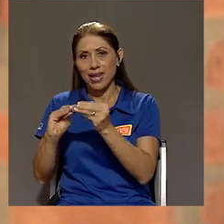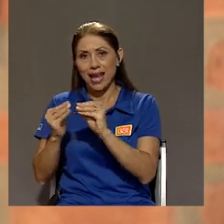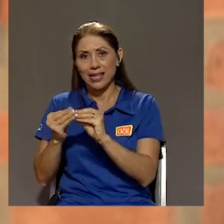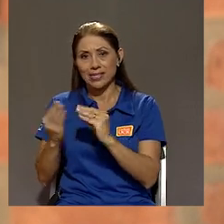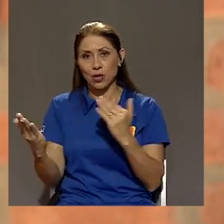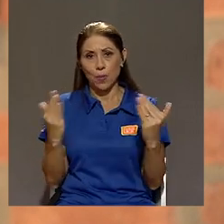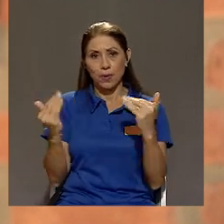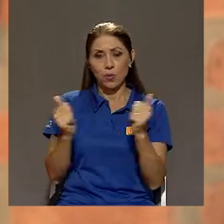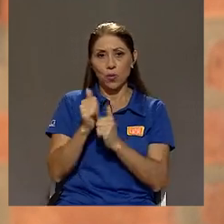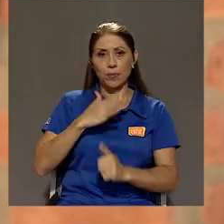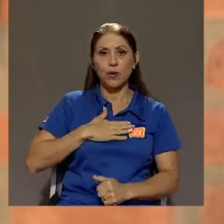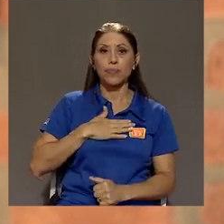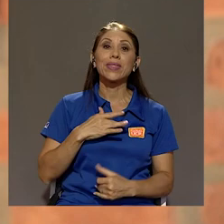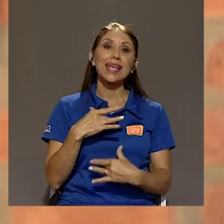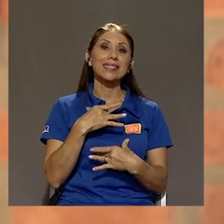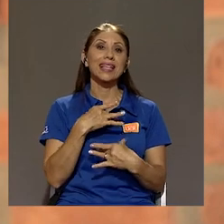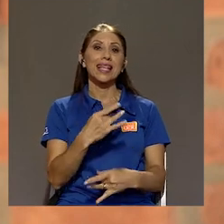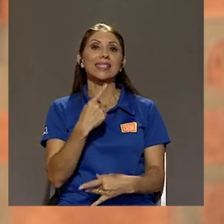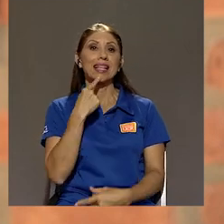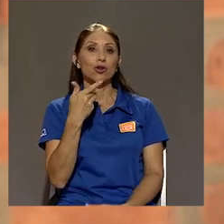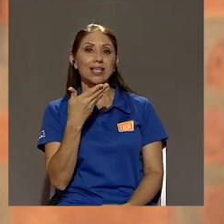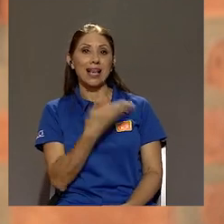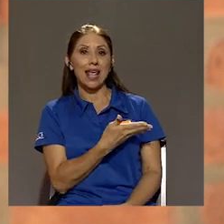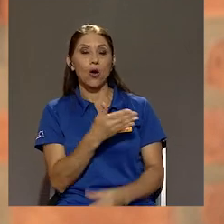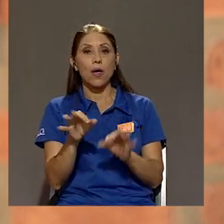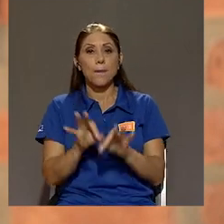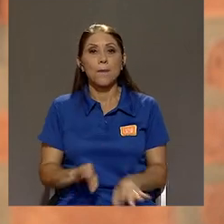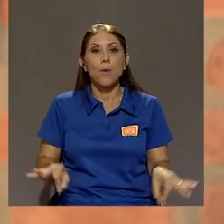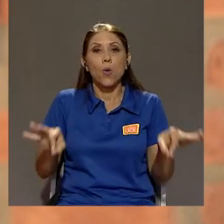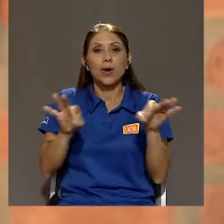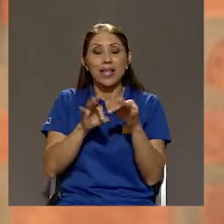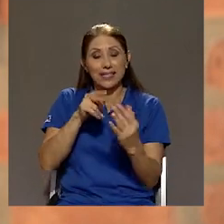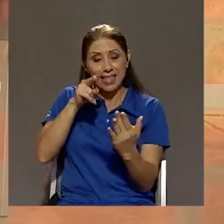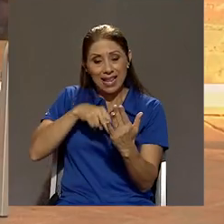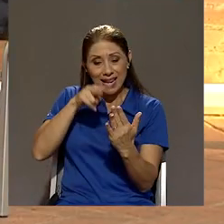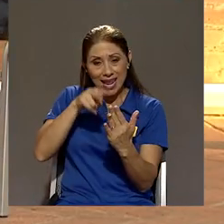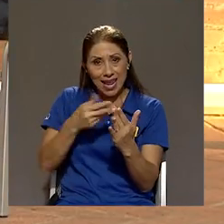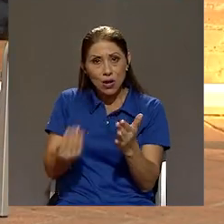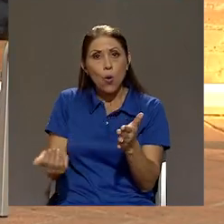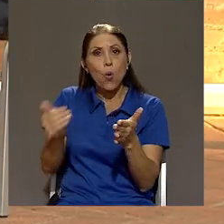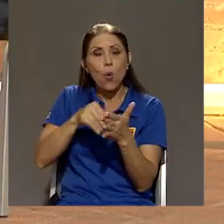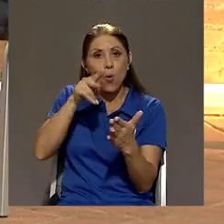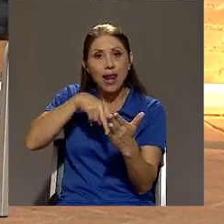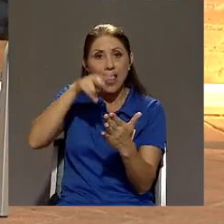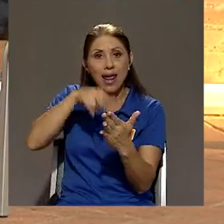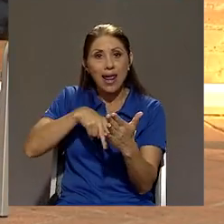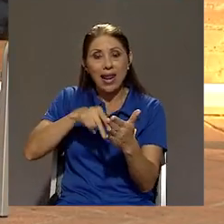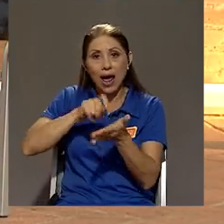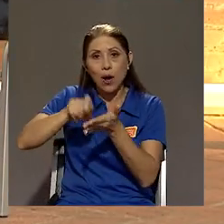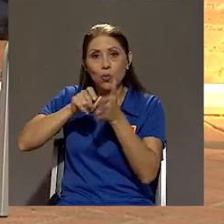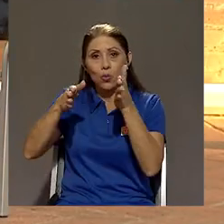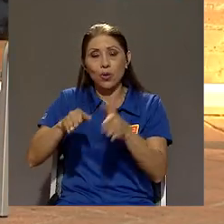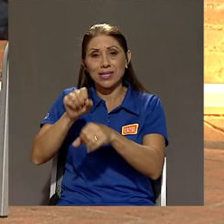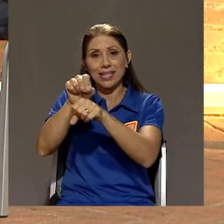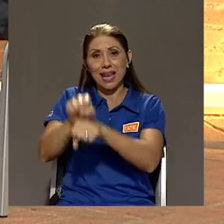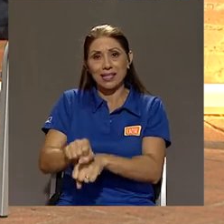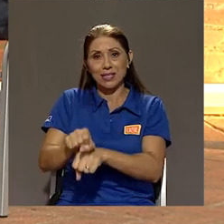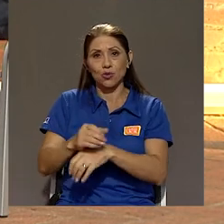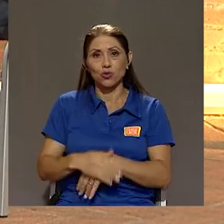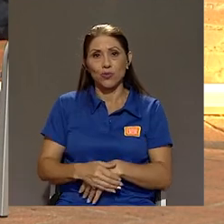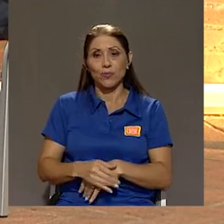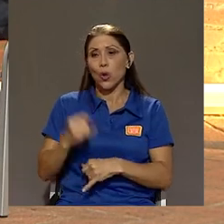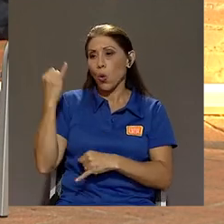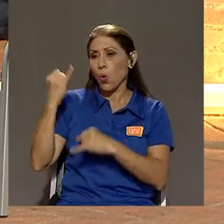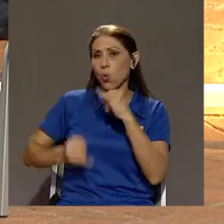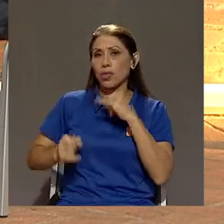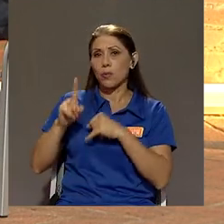Es interesante lo que decía Leva ahora sobre la importancia de releer a los clásicos. Y es que en economía hemos hecho un esfuerzo